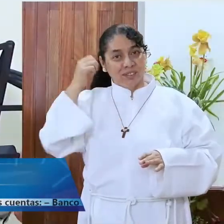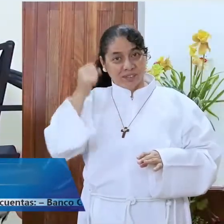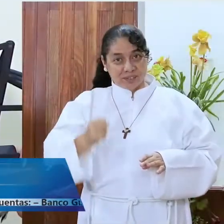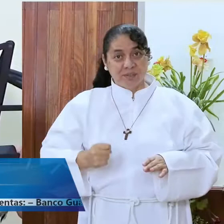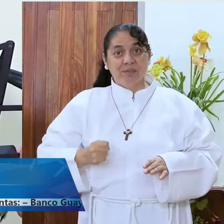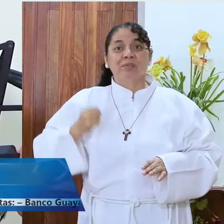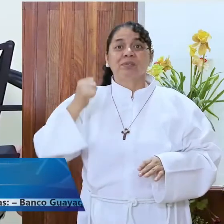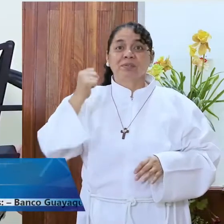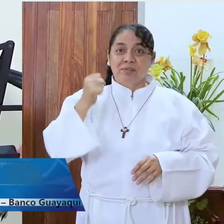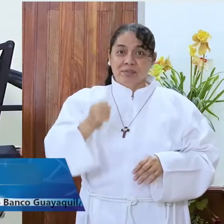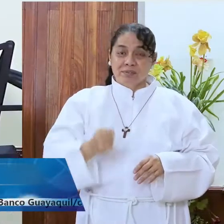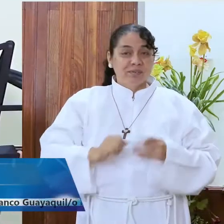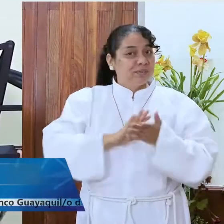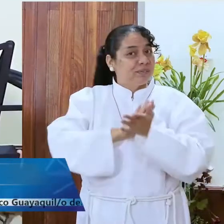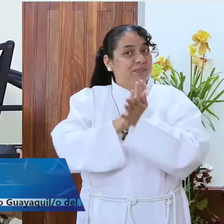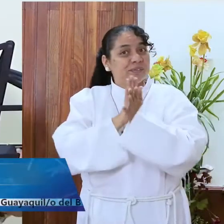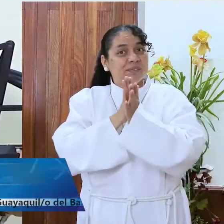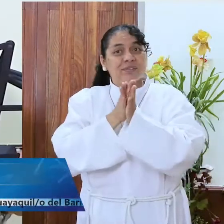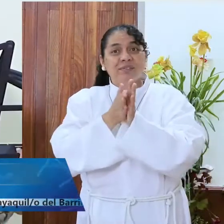esto